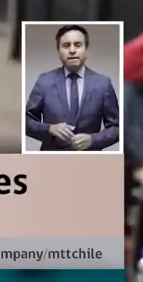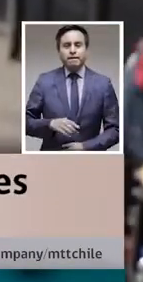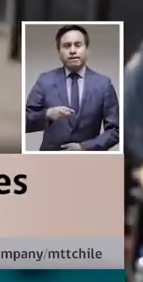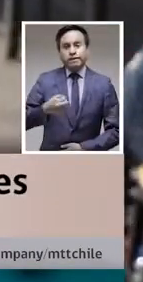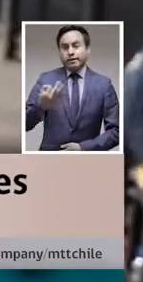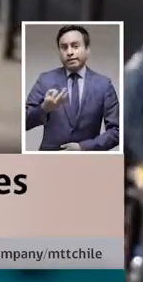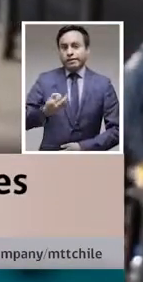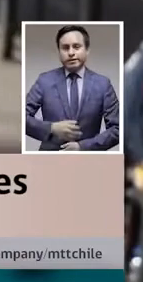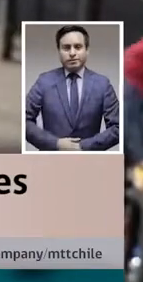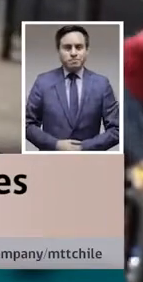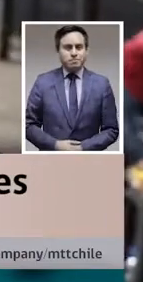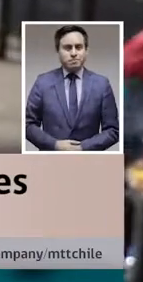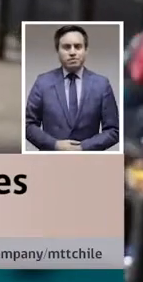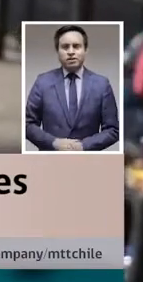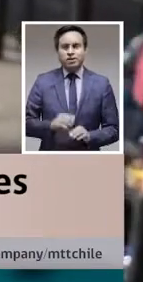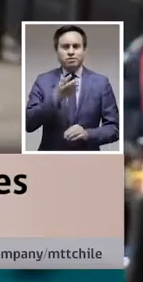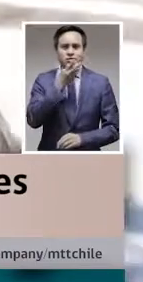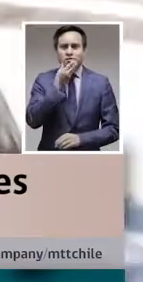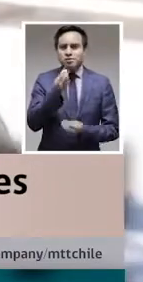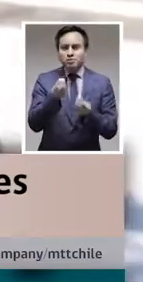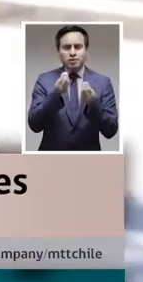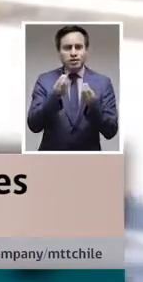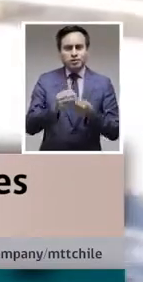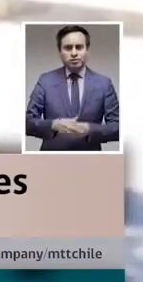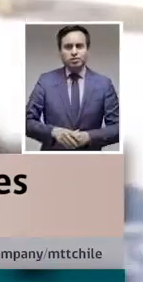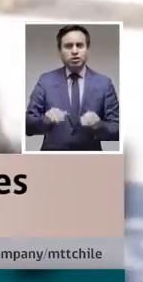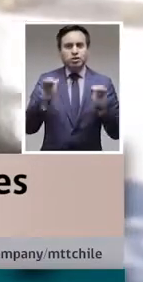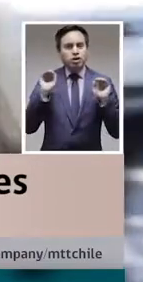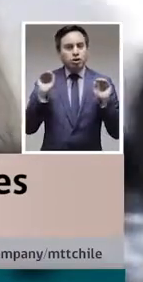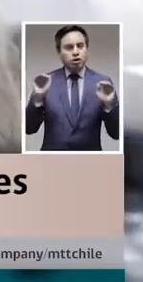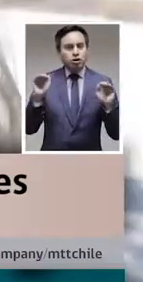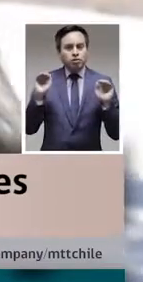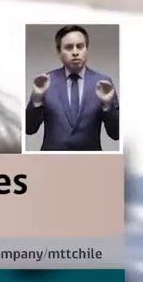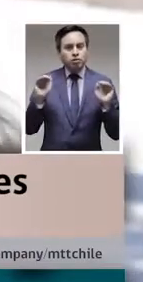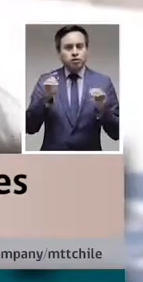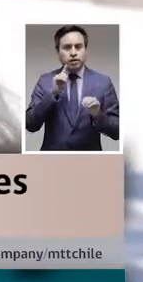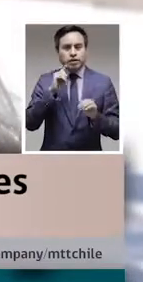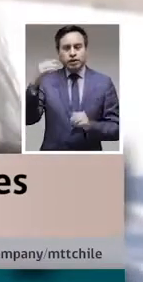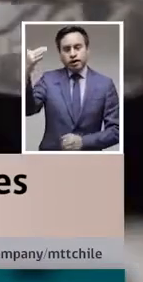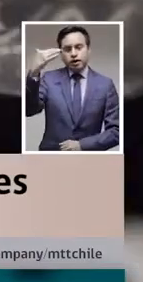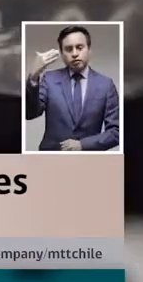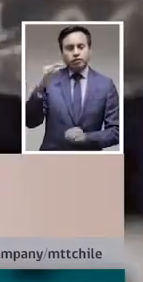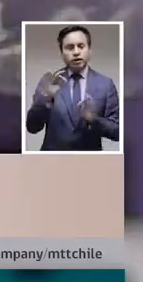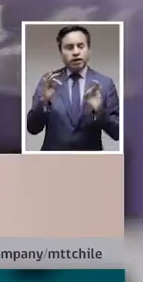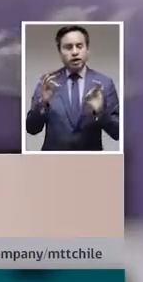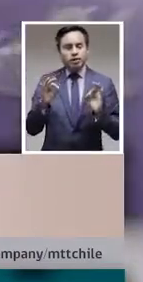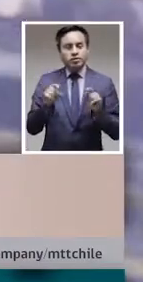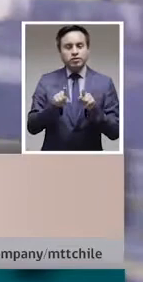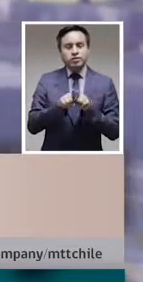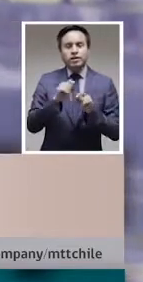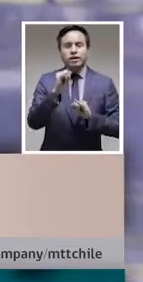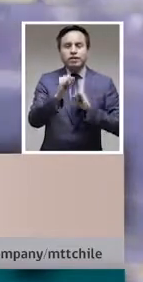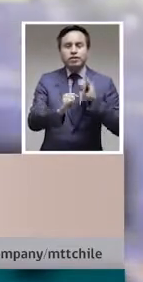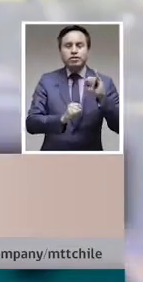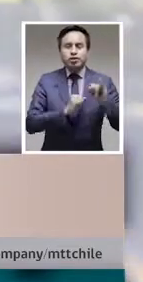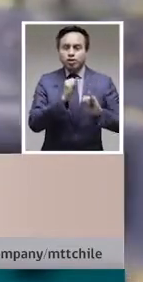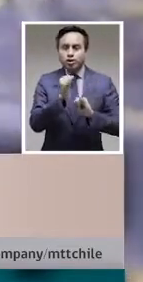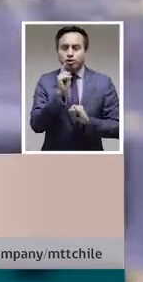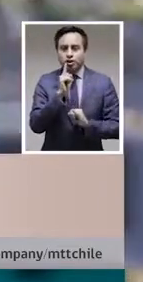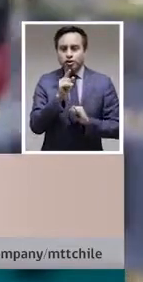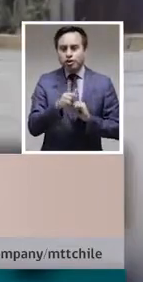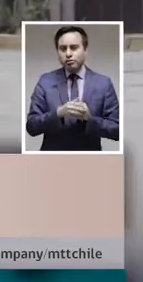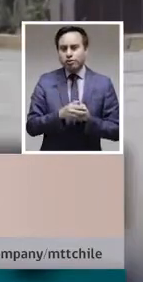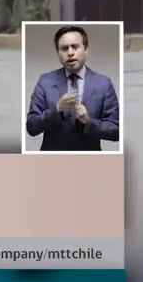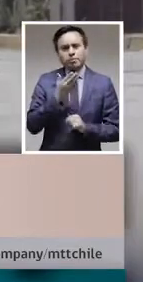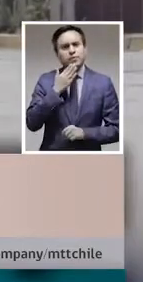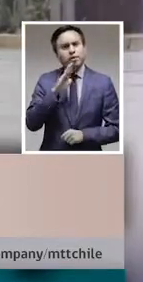Genial. Oh, que son muy bonitos, son buenos. Son más cómodos, tienen, por ejemplo, aire acondicionado, tienen internet. Yo creo que es